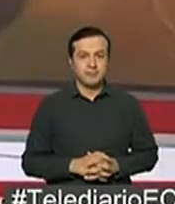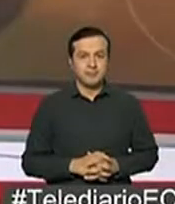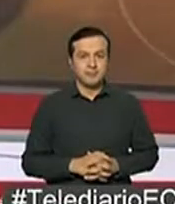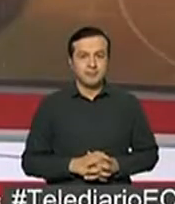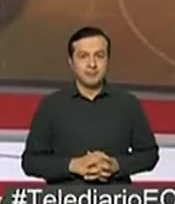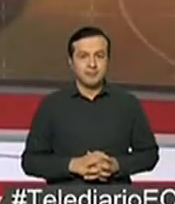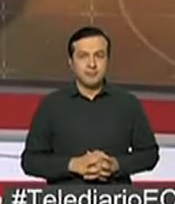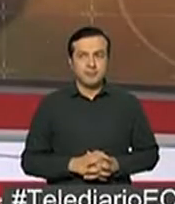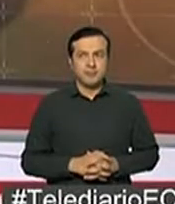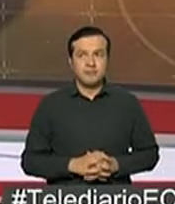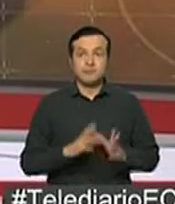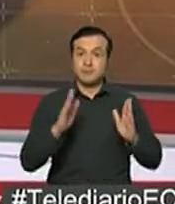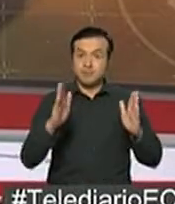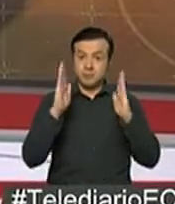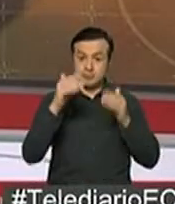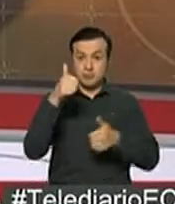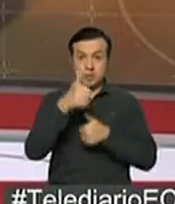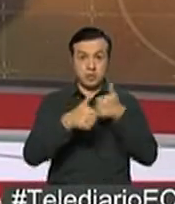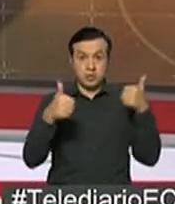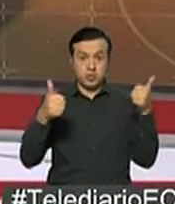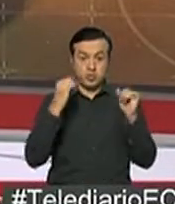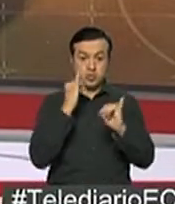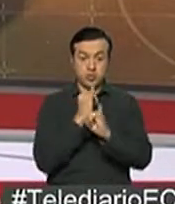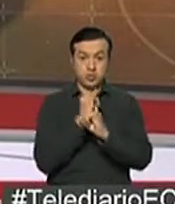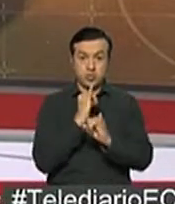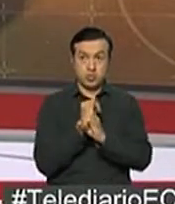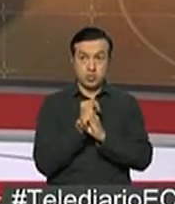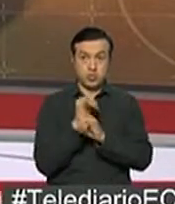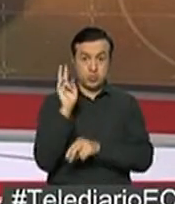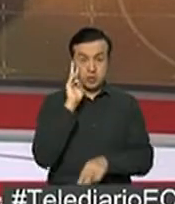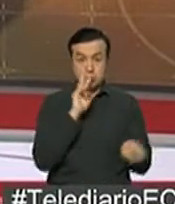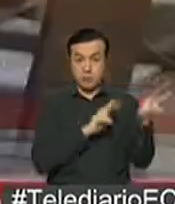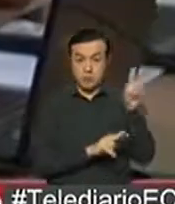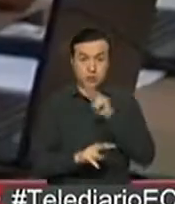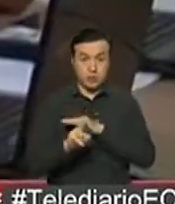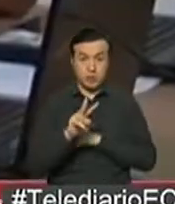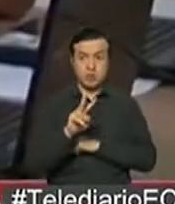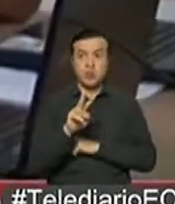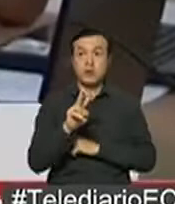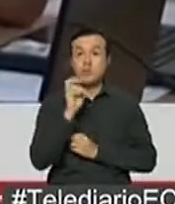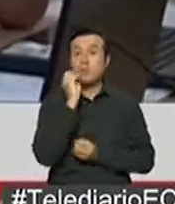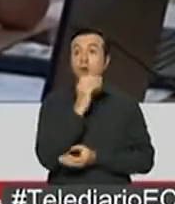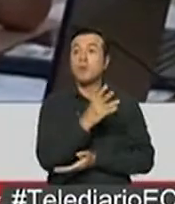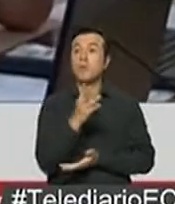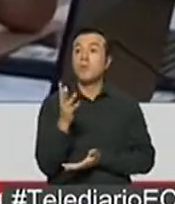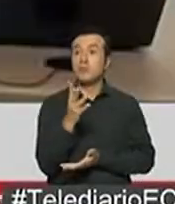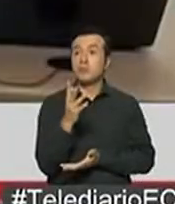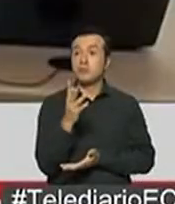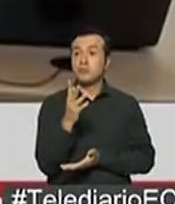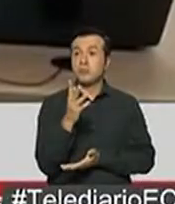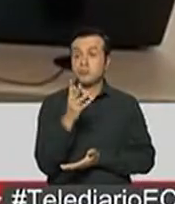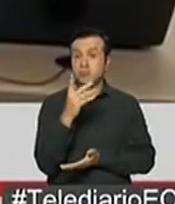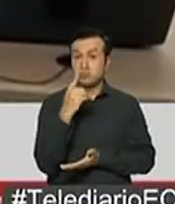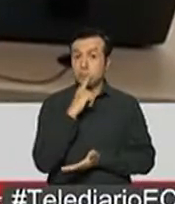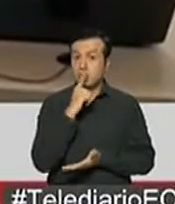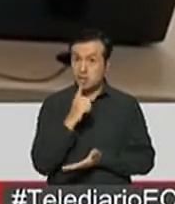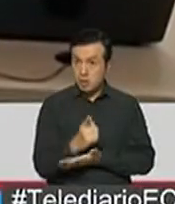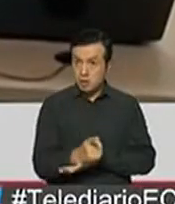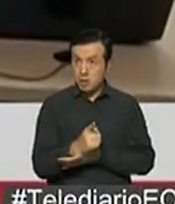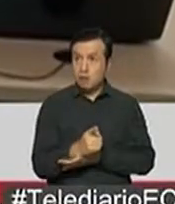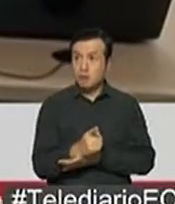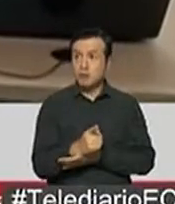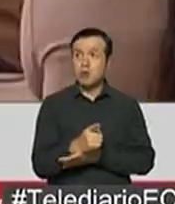presta atención autoridades del instituto nacional de evaluación educativa informaron que en caso de confirmarse la filtración